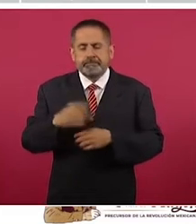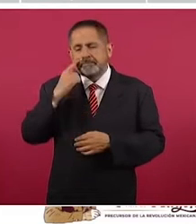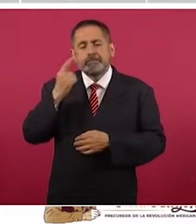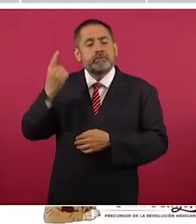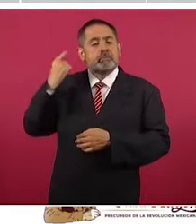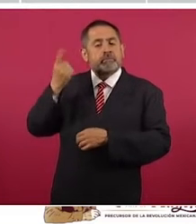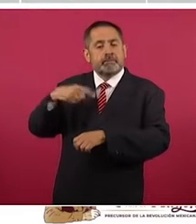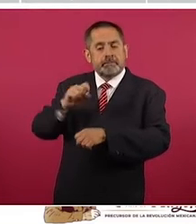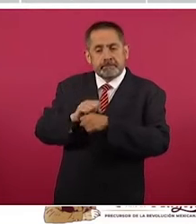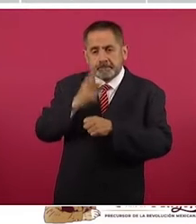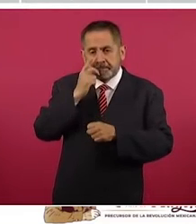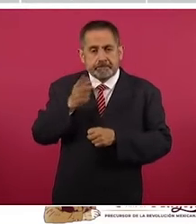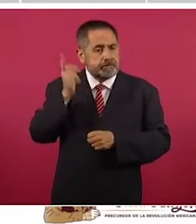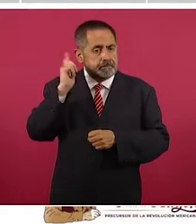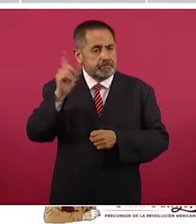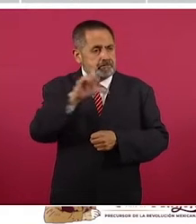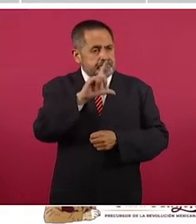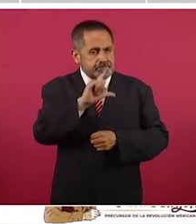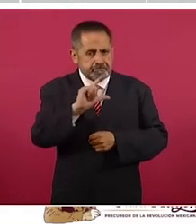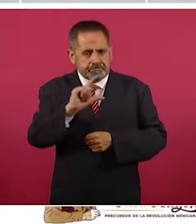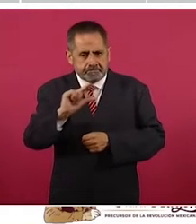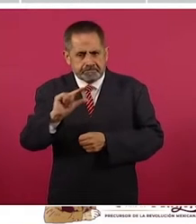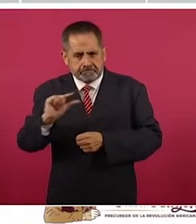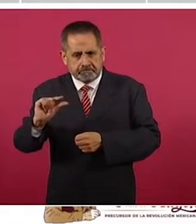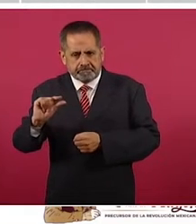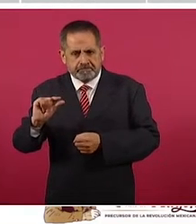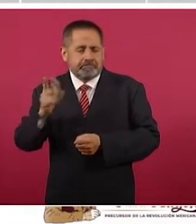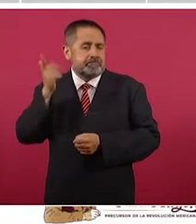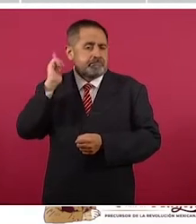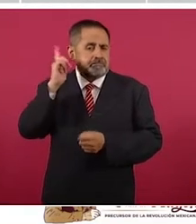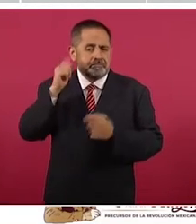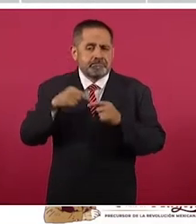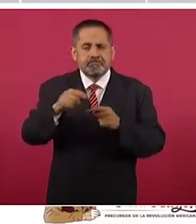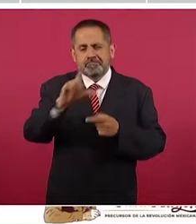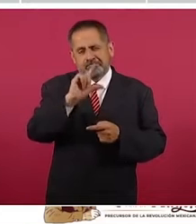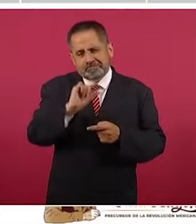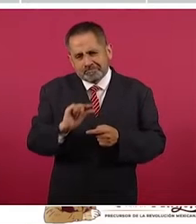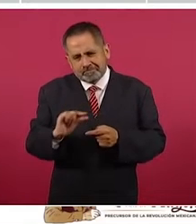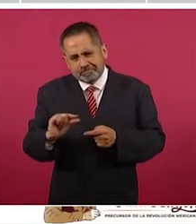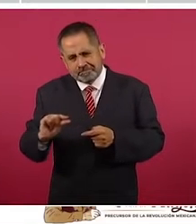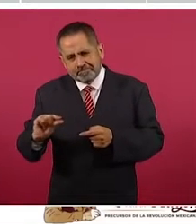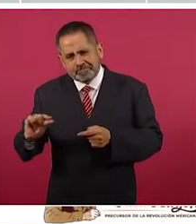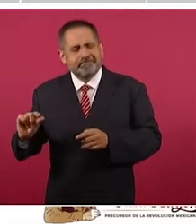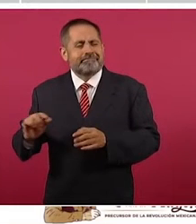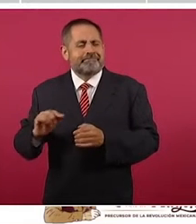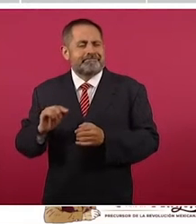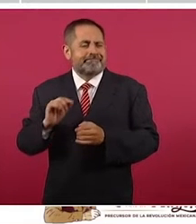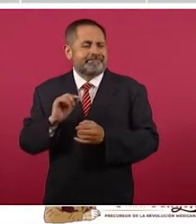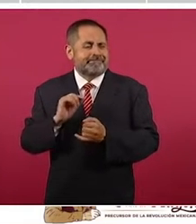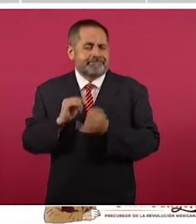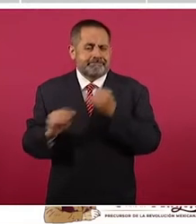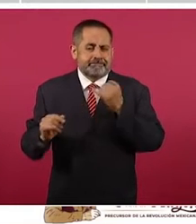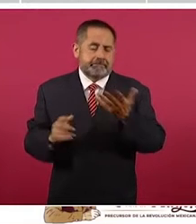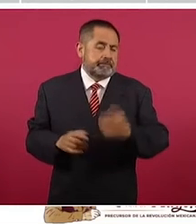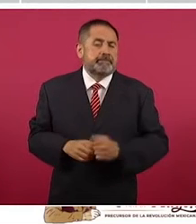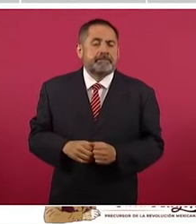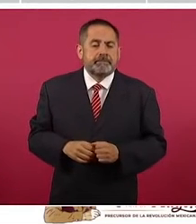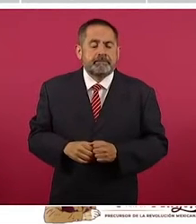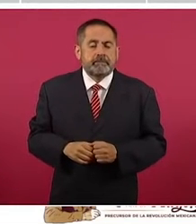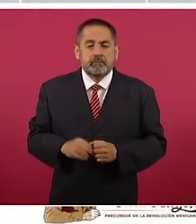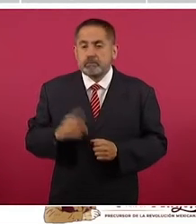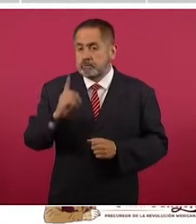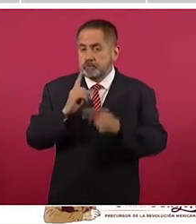pasada, es que se mantenga hasta que lleguemos a niveles mínimos de esta quinta ola. La noticia